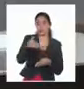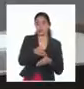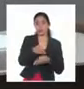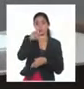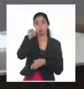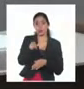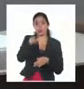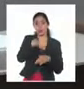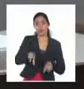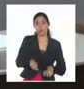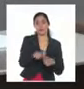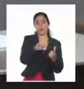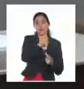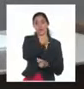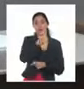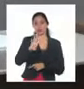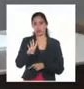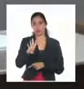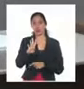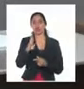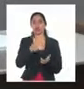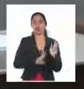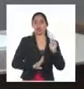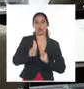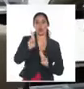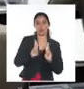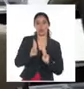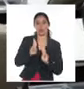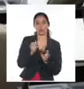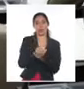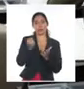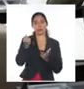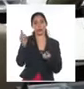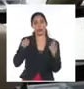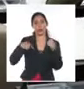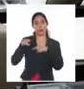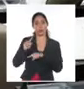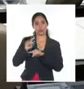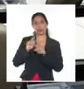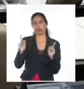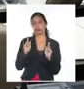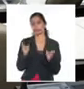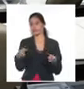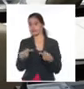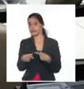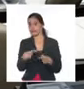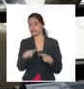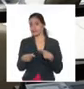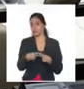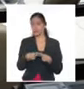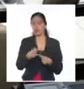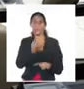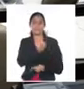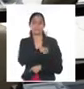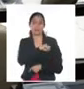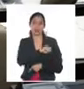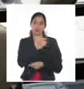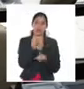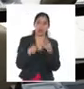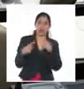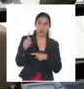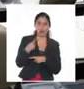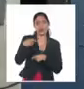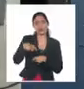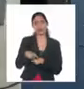cumplimiento de 14 acuerdos aprobados en plenos anteriores. Uno de ellos fue la atención brindada al tema de la violencia de género. Al respecto,